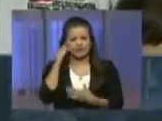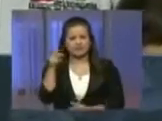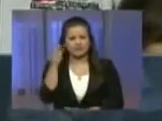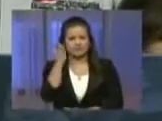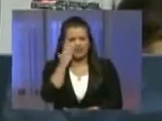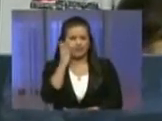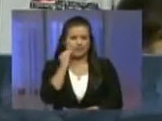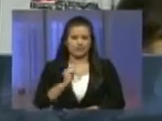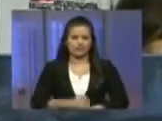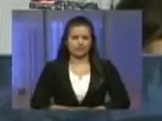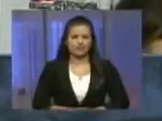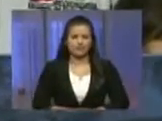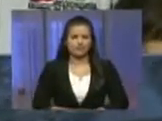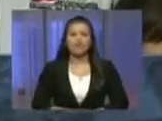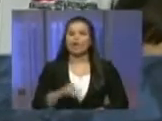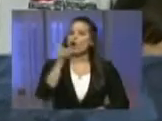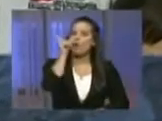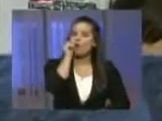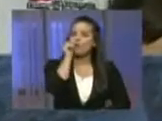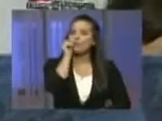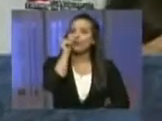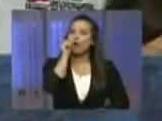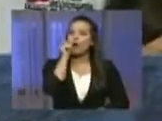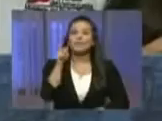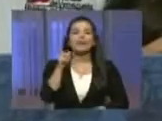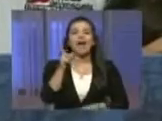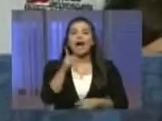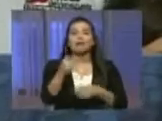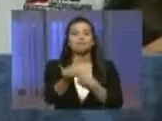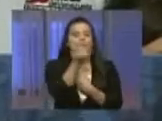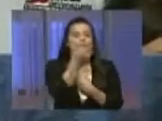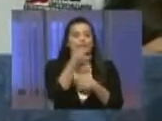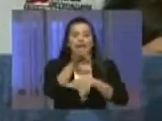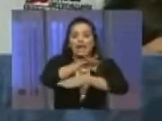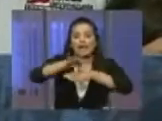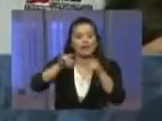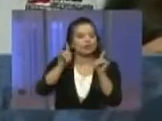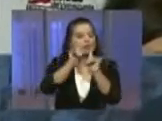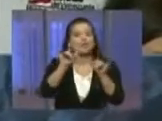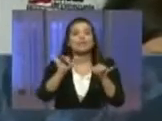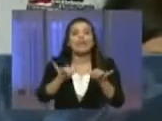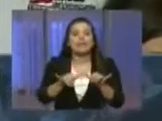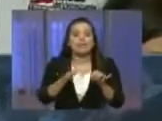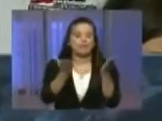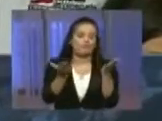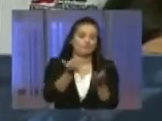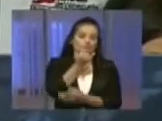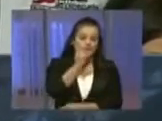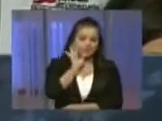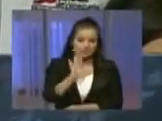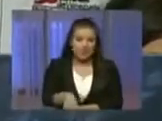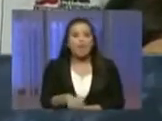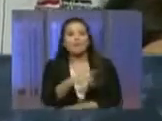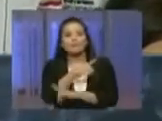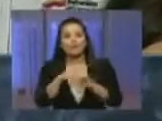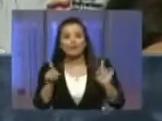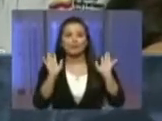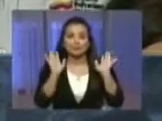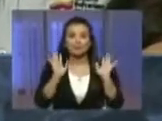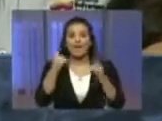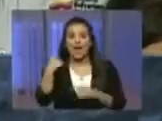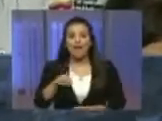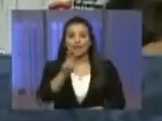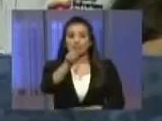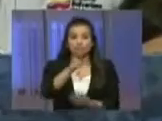no ingeniero ingeniero son dos son dos grandes